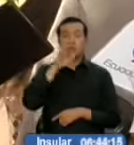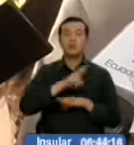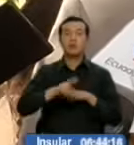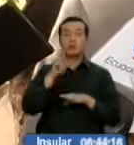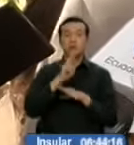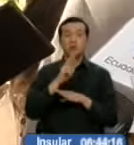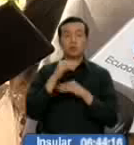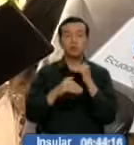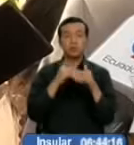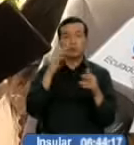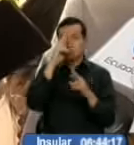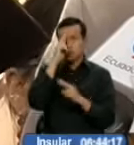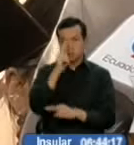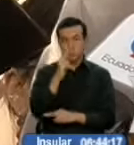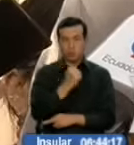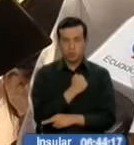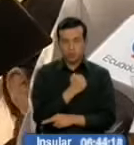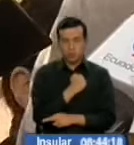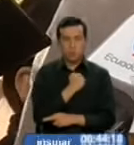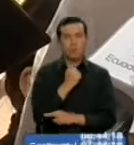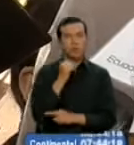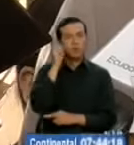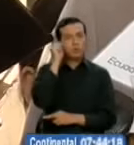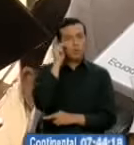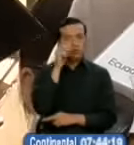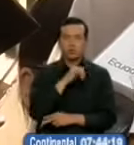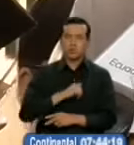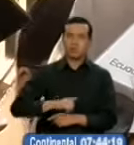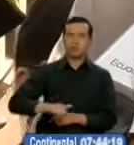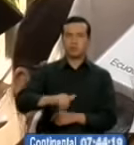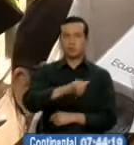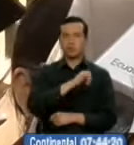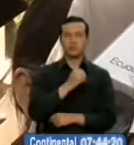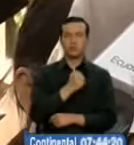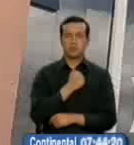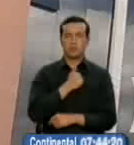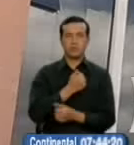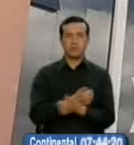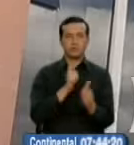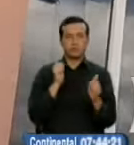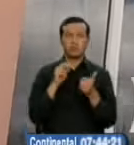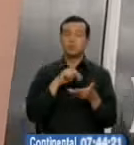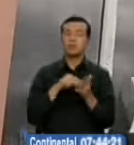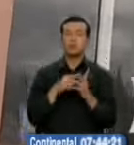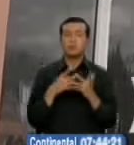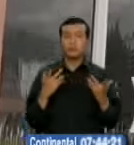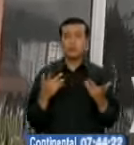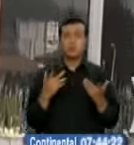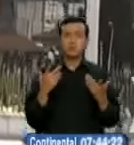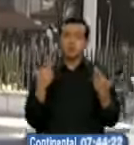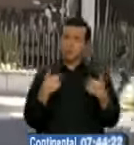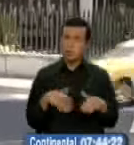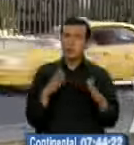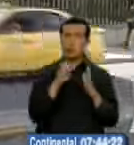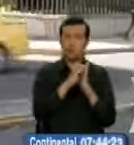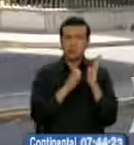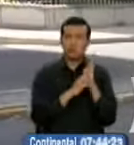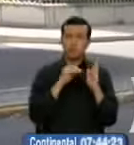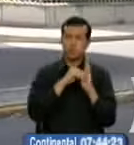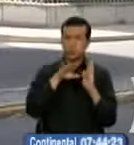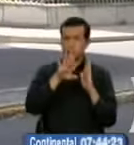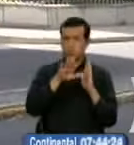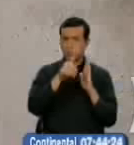se produzca respetando nuestro criterio democrático y nuestra autonomía. Es decir, sistema establecido en los estatutos de la